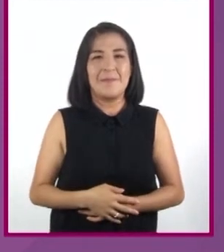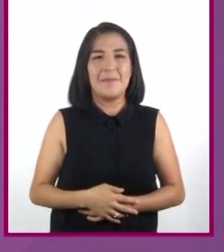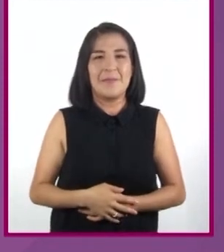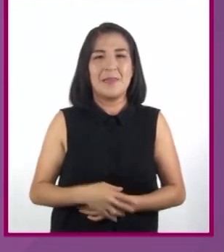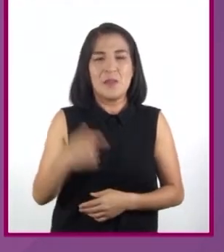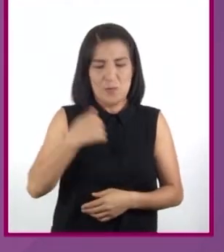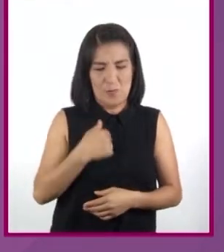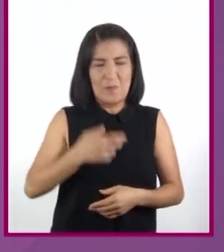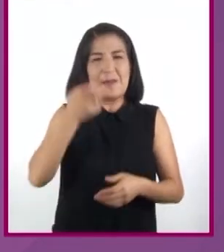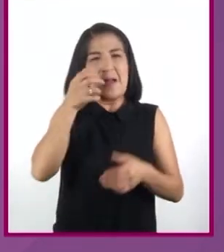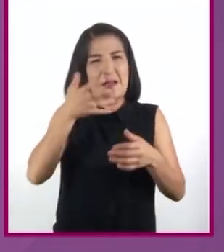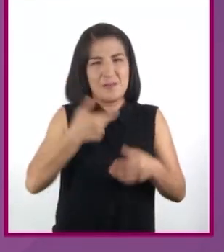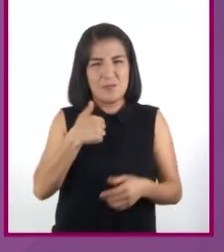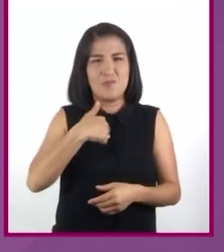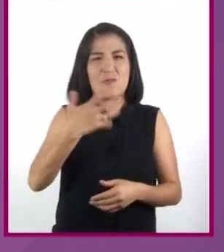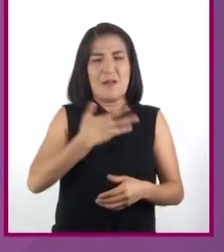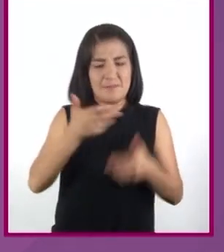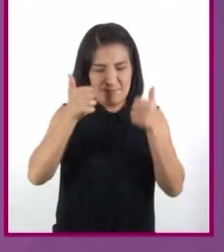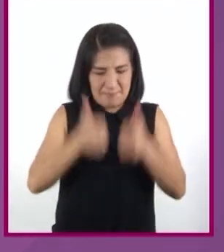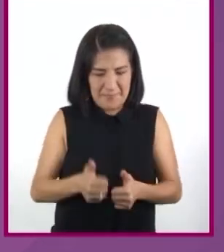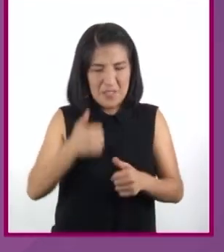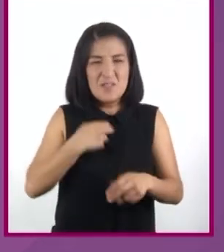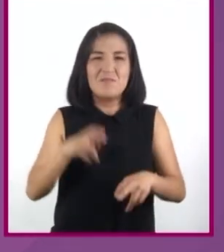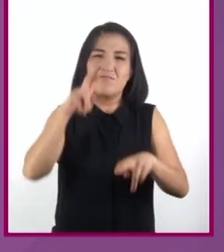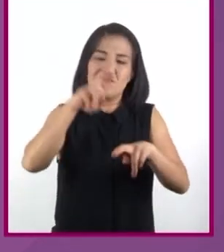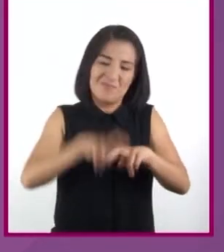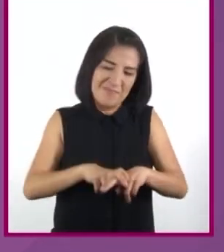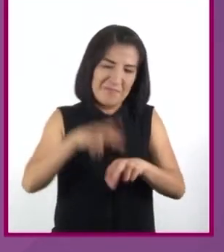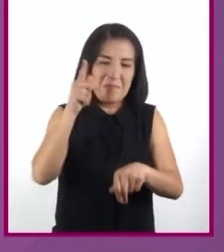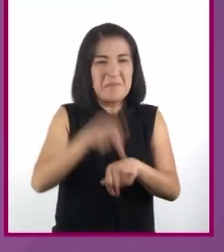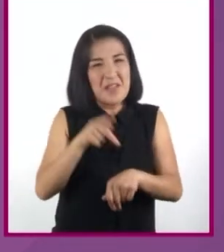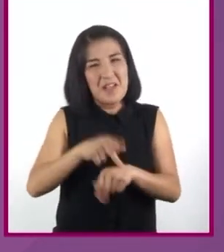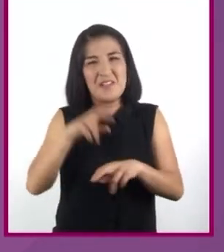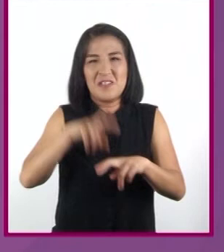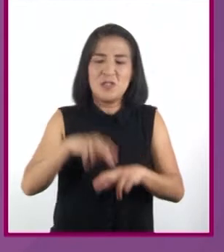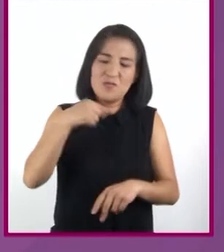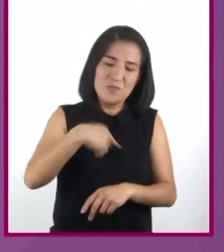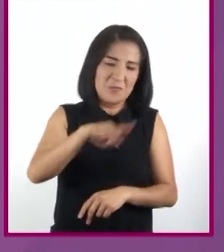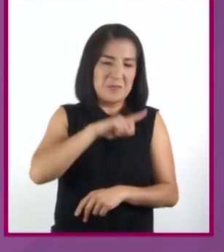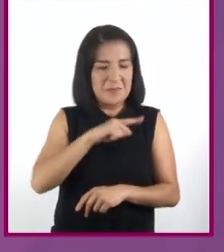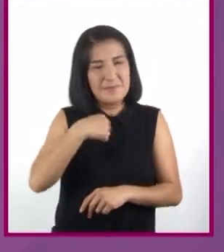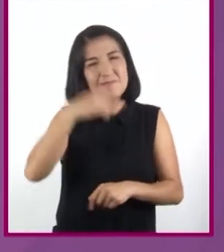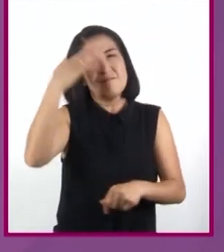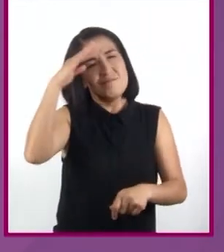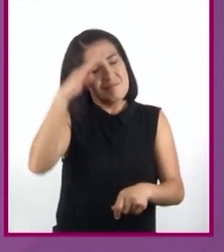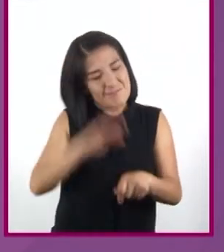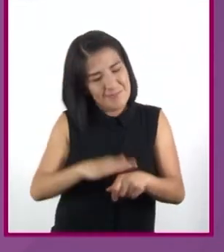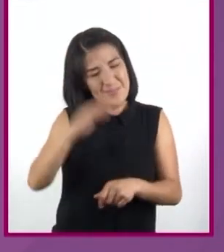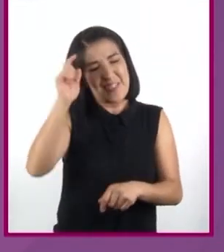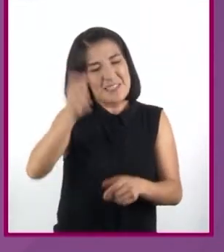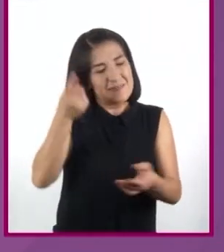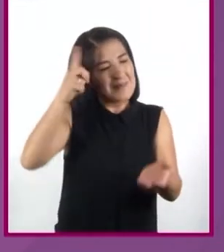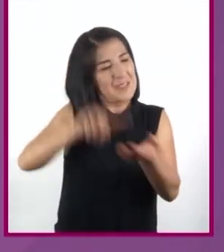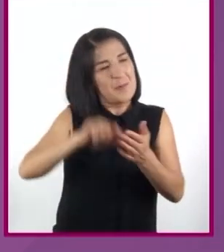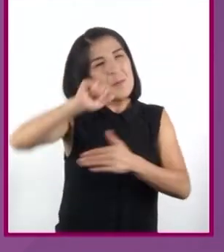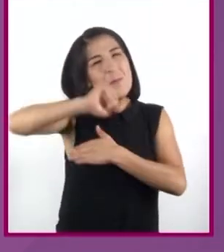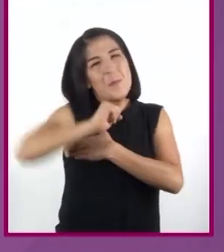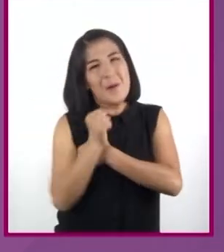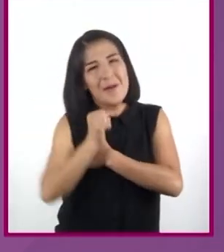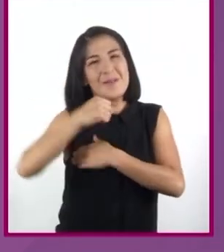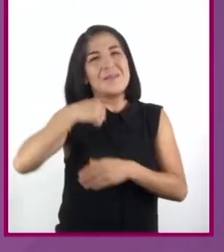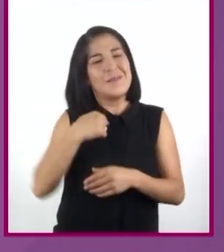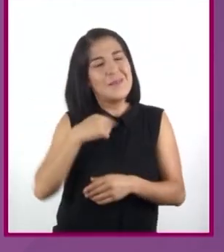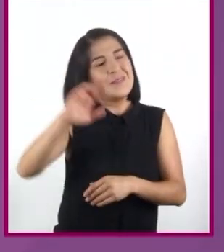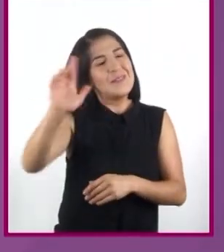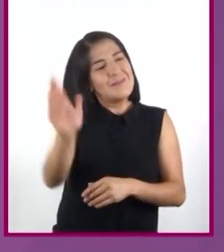Aquí estoy, sentado sobre esta piedra aparente. Solo mi memoria sabe lo que encierra. La veo y